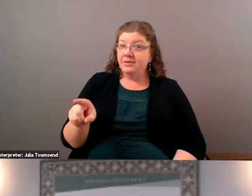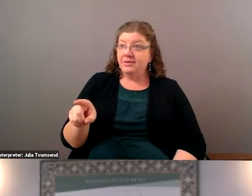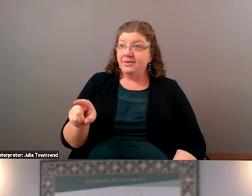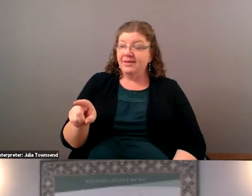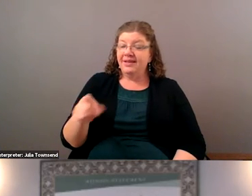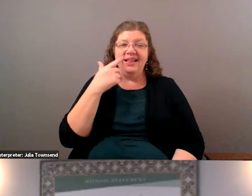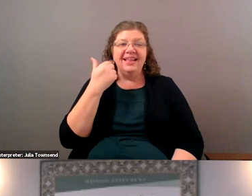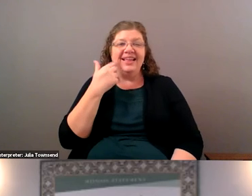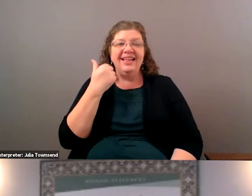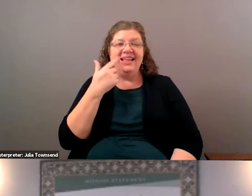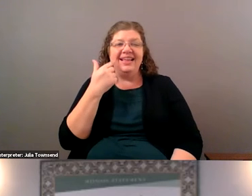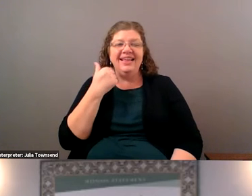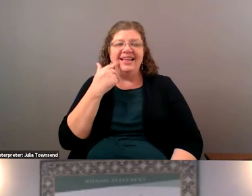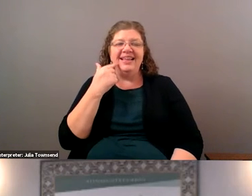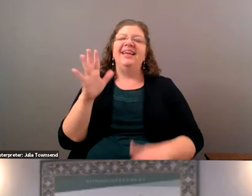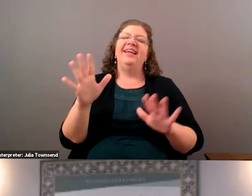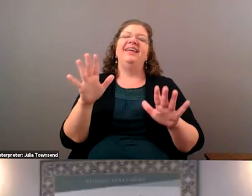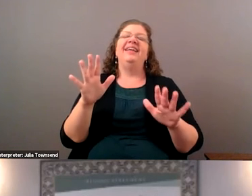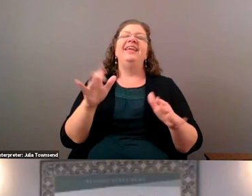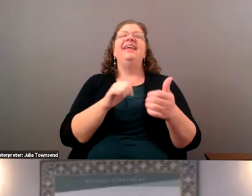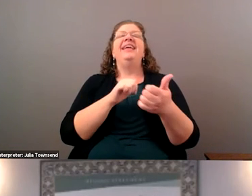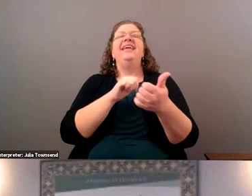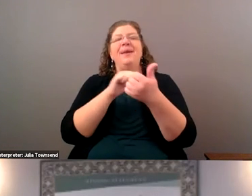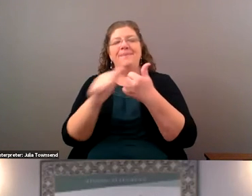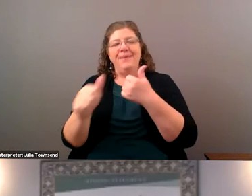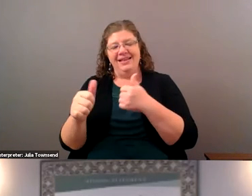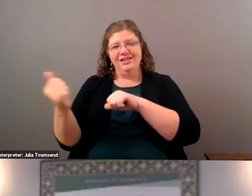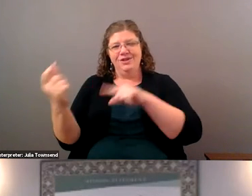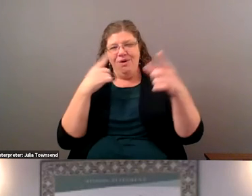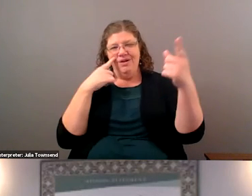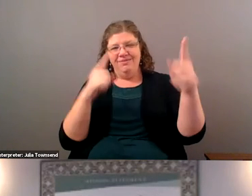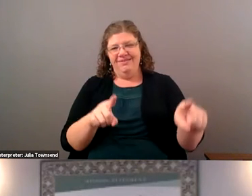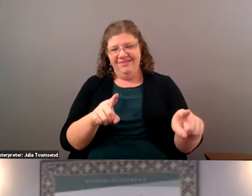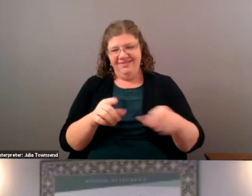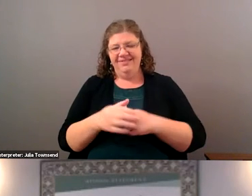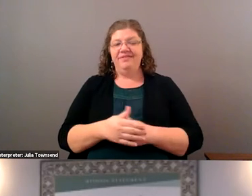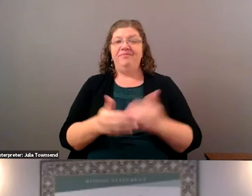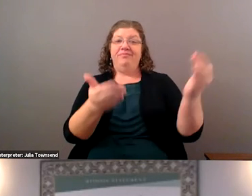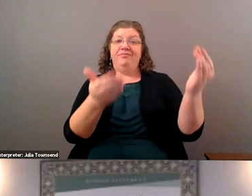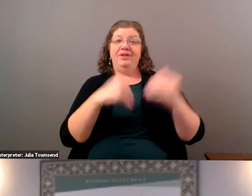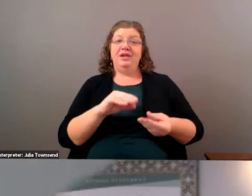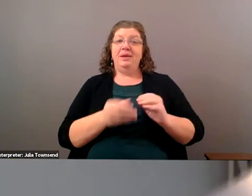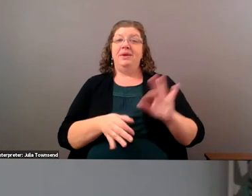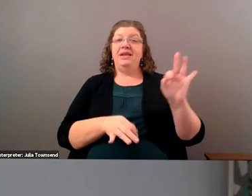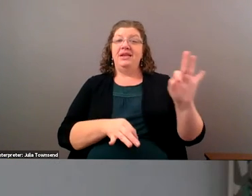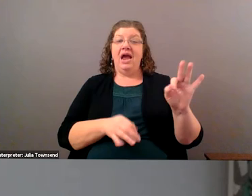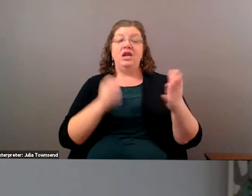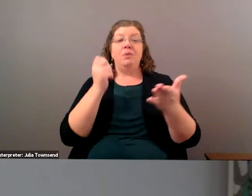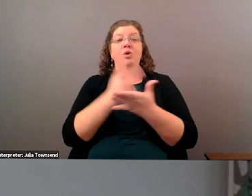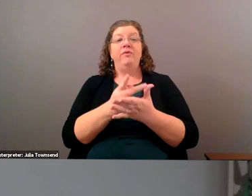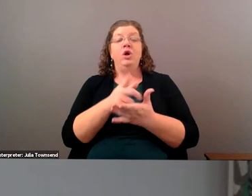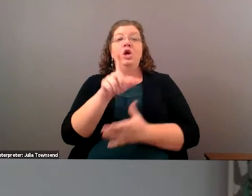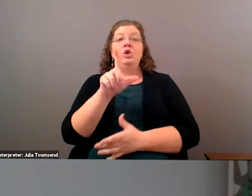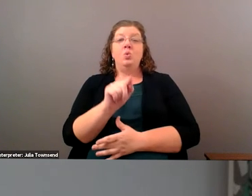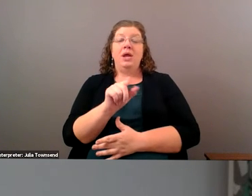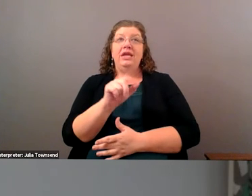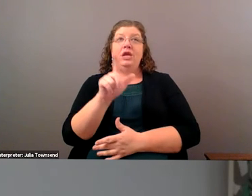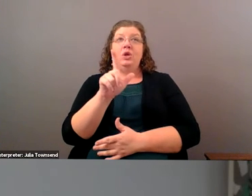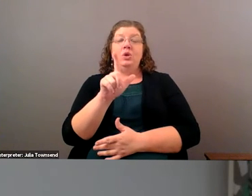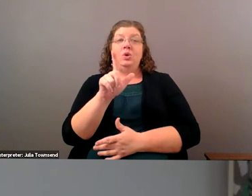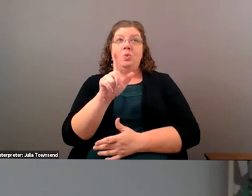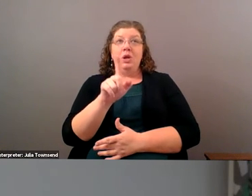Se aprueba por unanimidad. Número 9 es la aprobación de un contrato del 2021/22